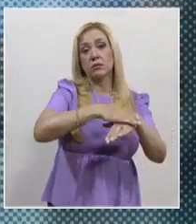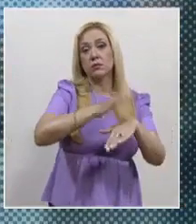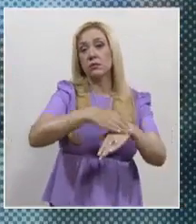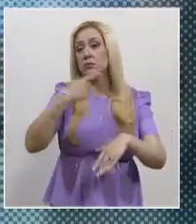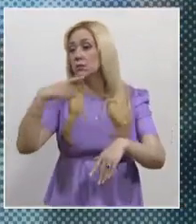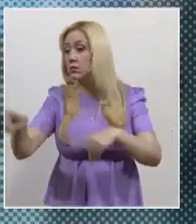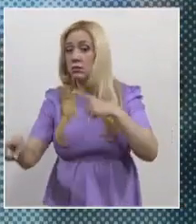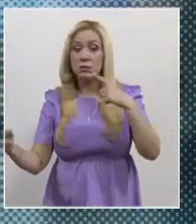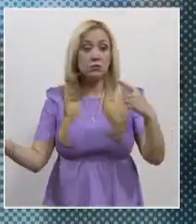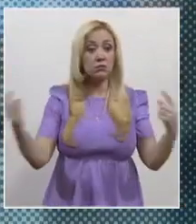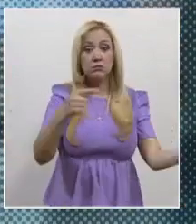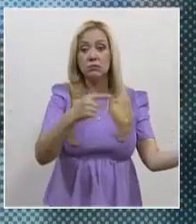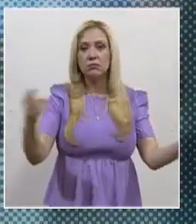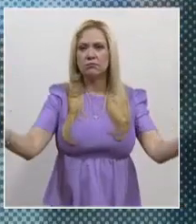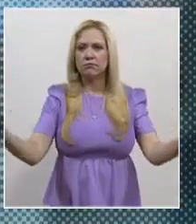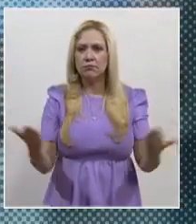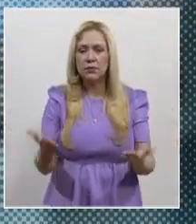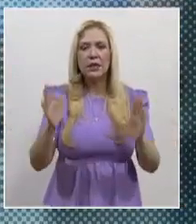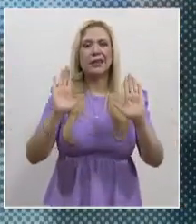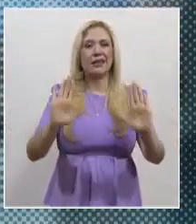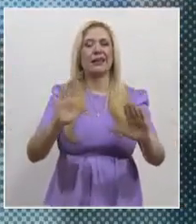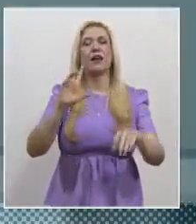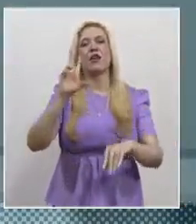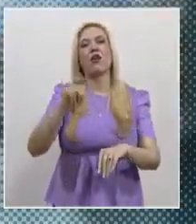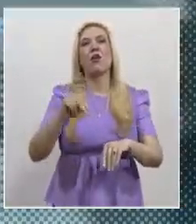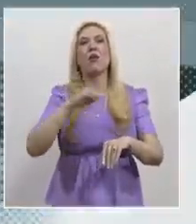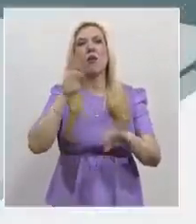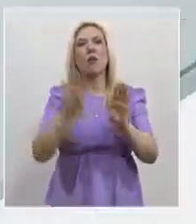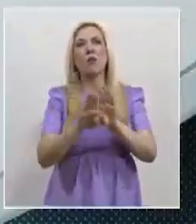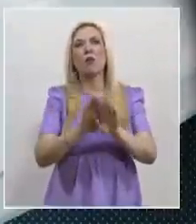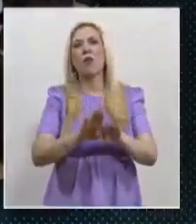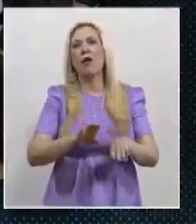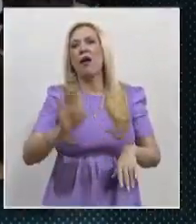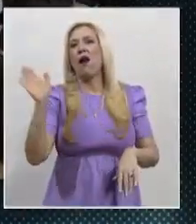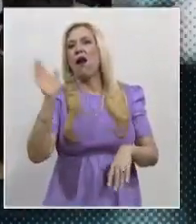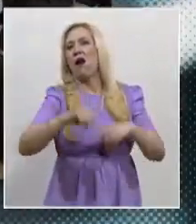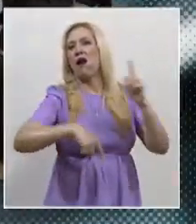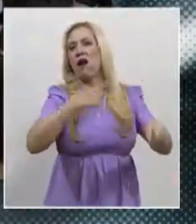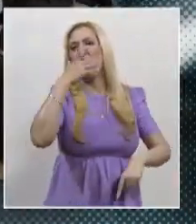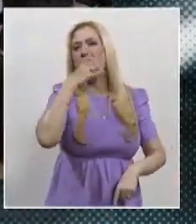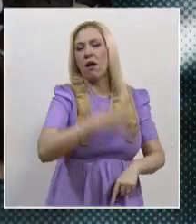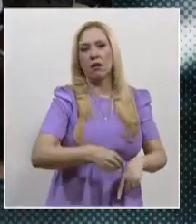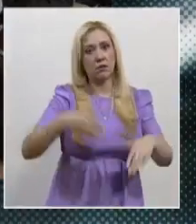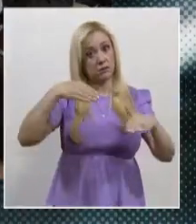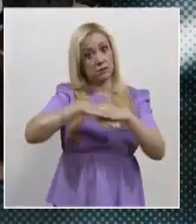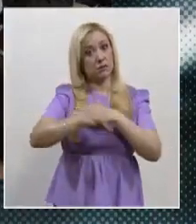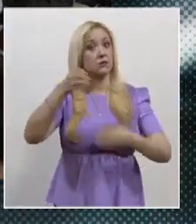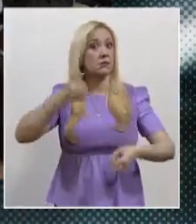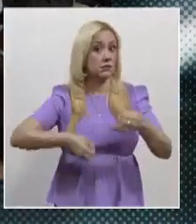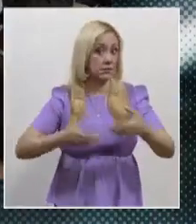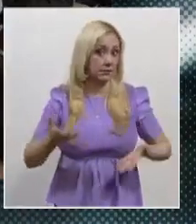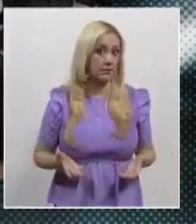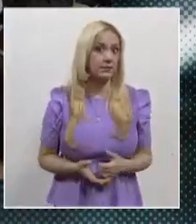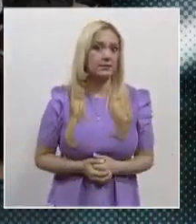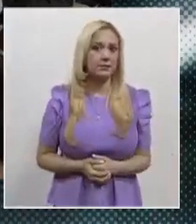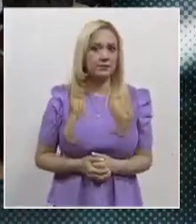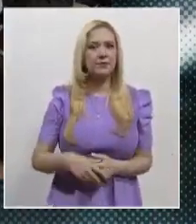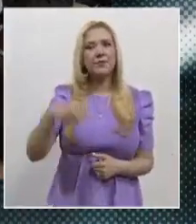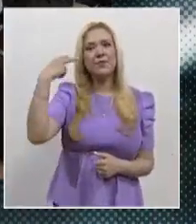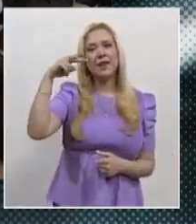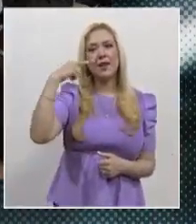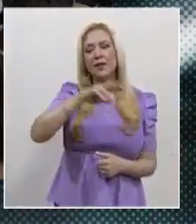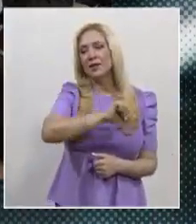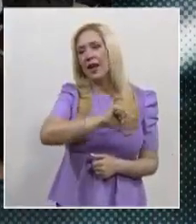a las partes y evitar el diferimiento de audiencias. Juezas y jueces de Veracruz participaron en las